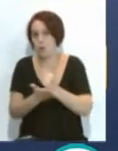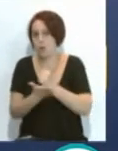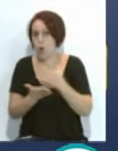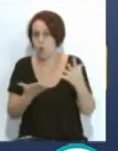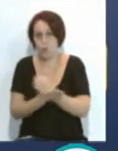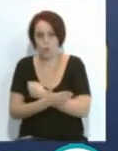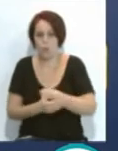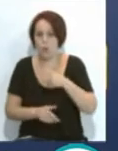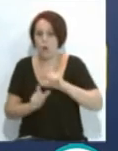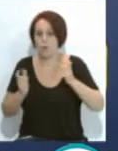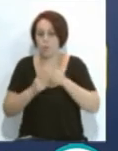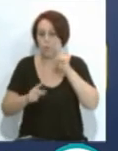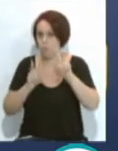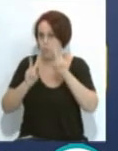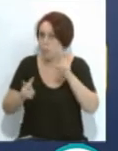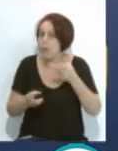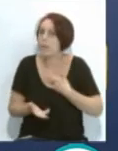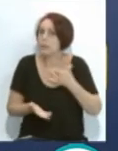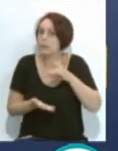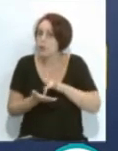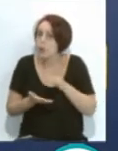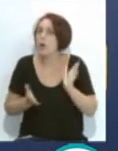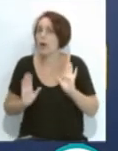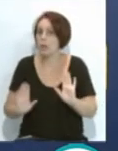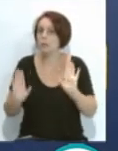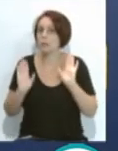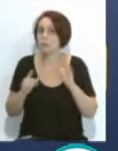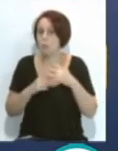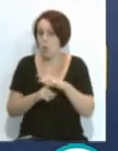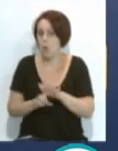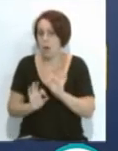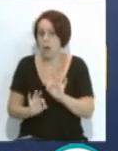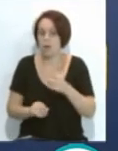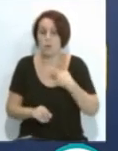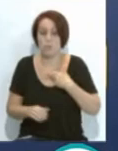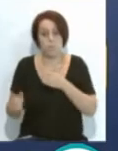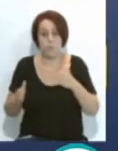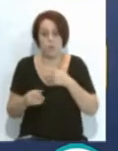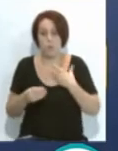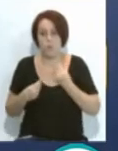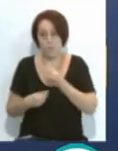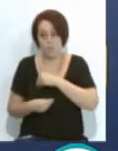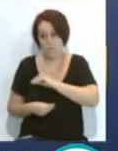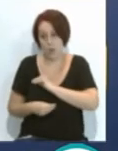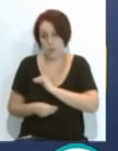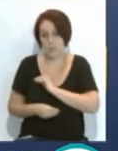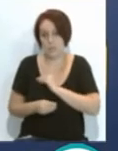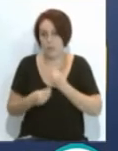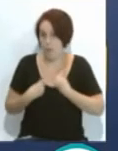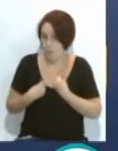a su equipo cuando eso pase. Yo en este momento, en el que vive el país, teniendo en cuenta que nosotros estamos